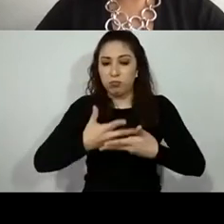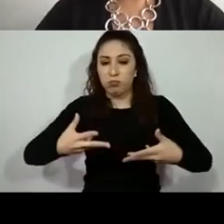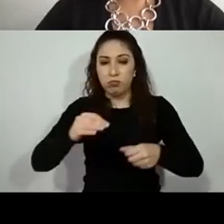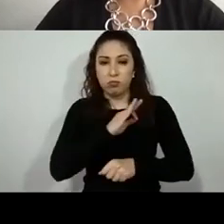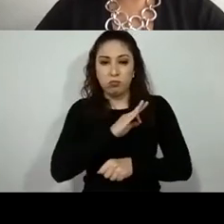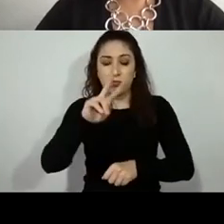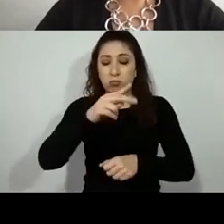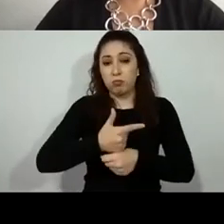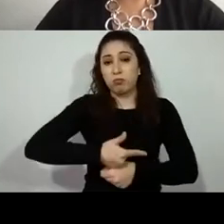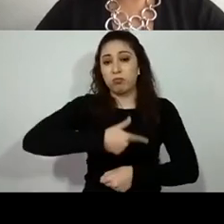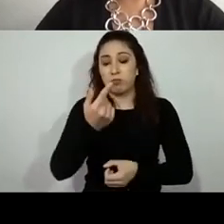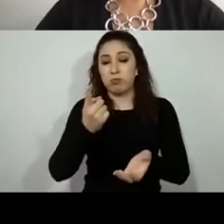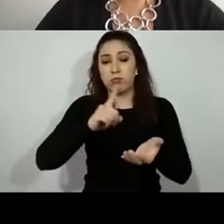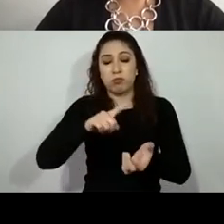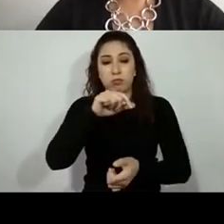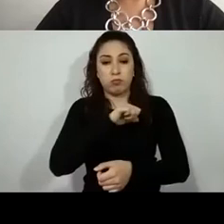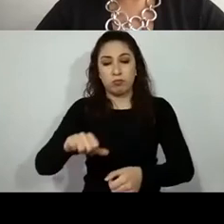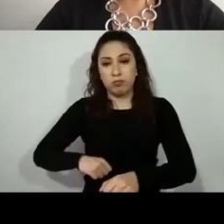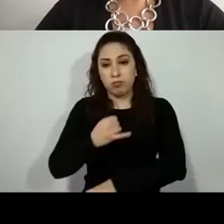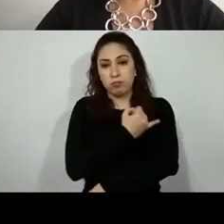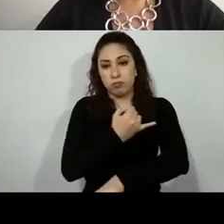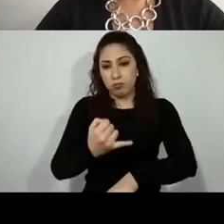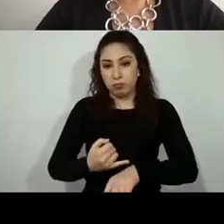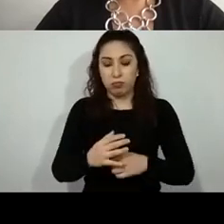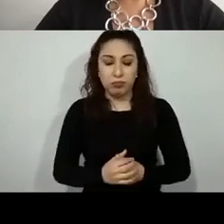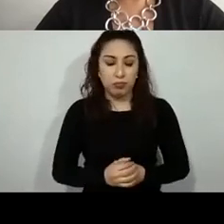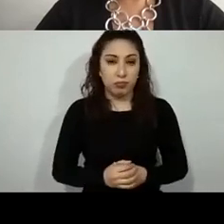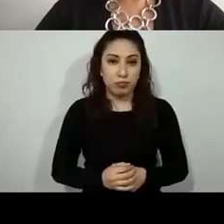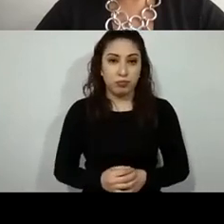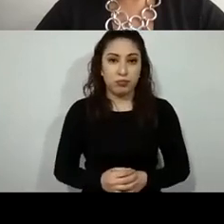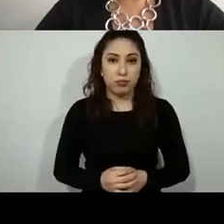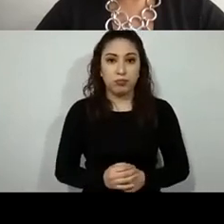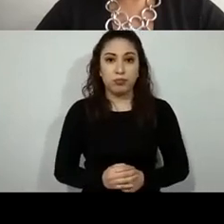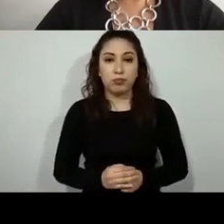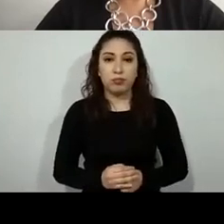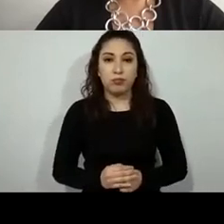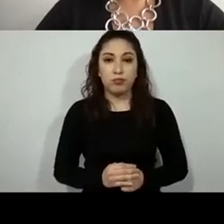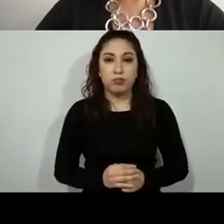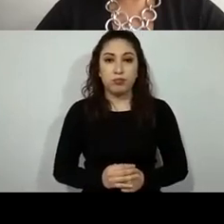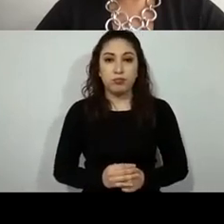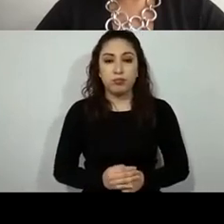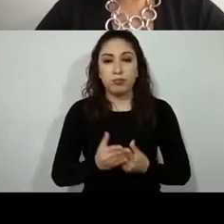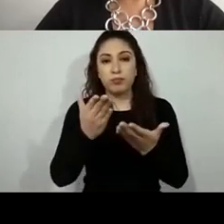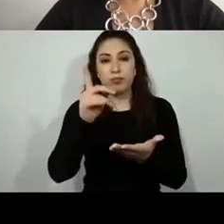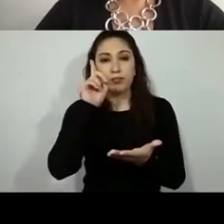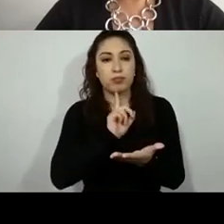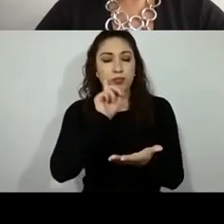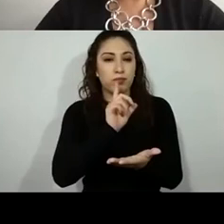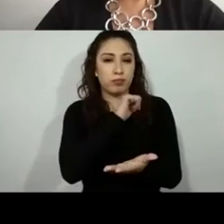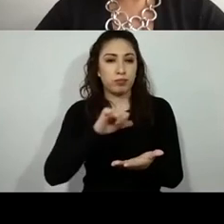que tenemos en nuestra alcaldía. Por último, querida alcaldesa,